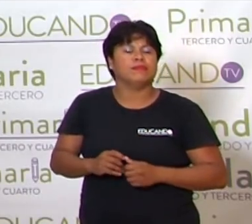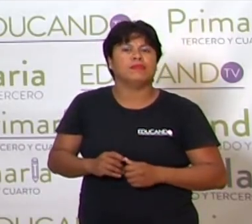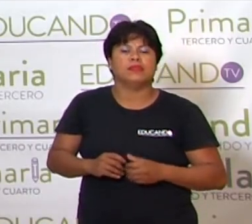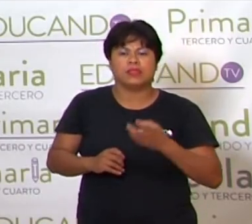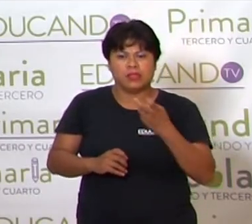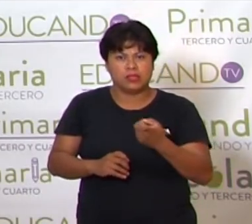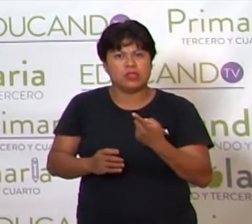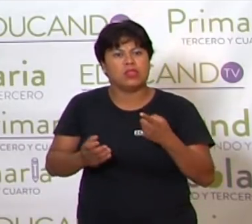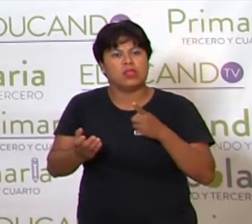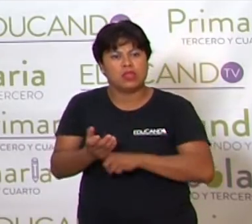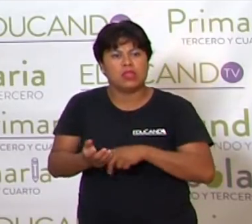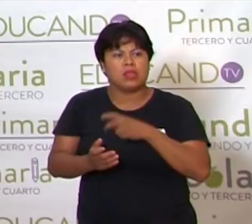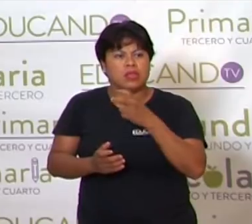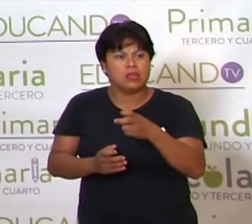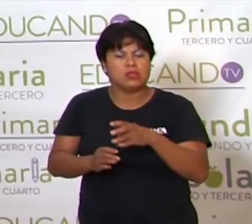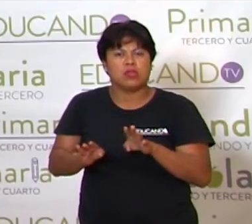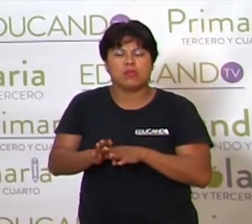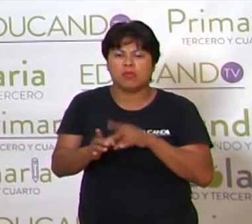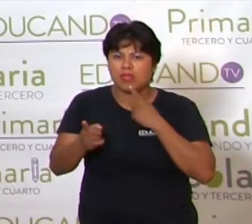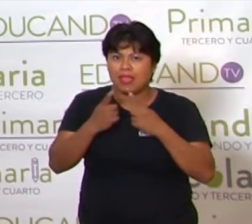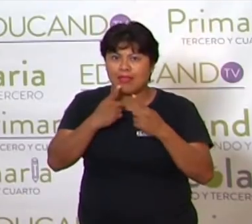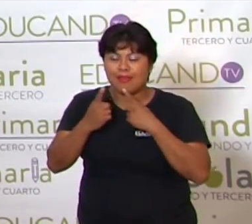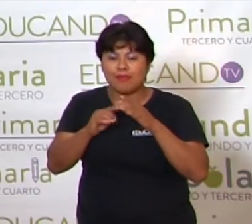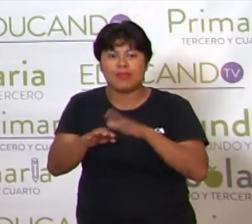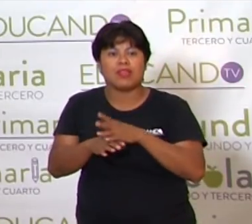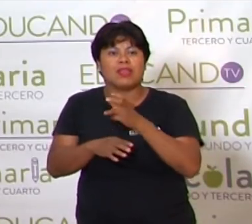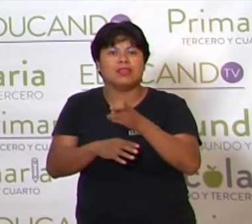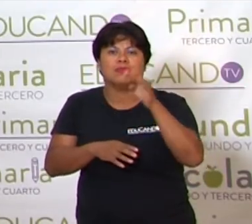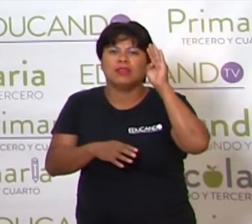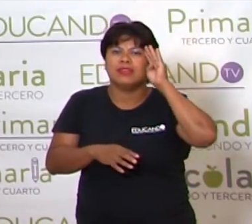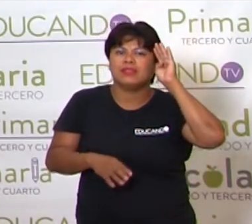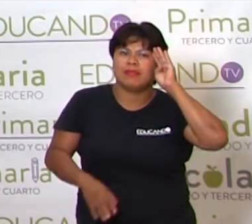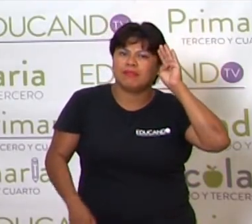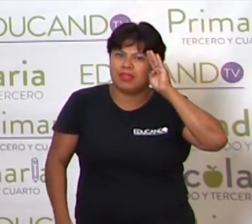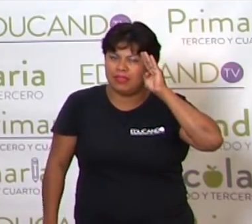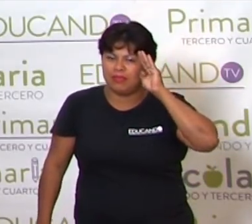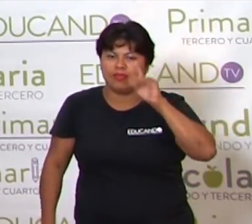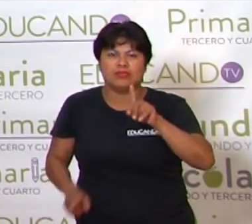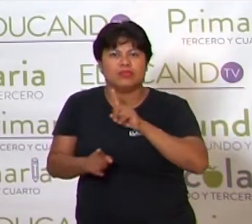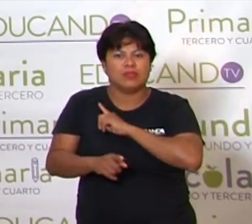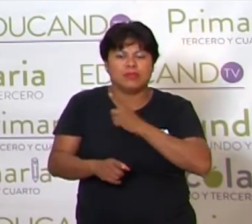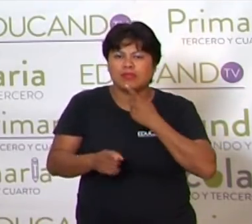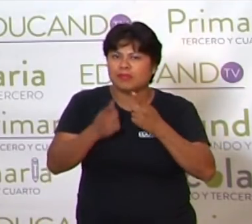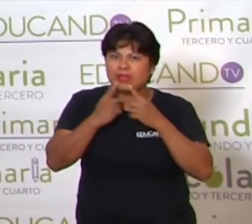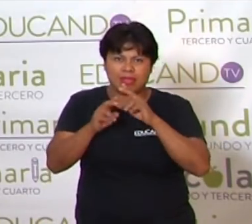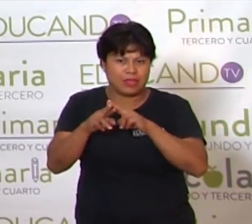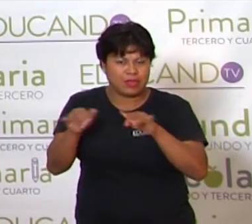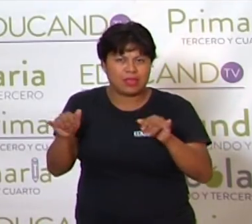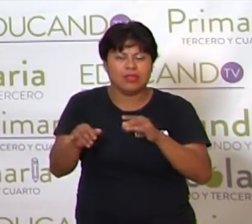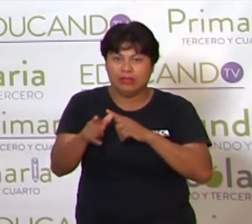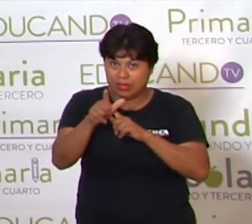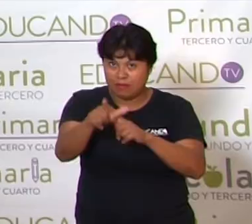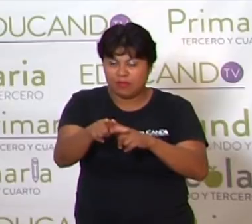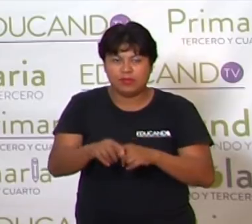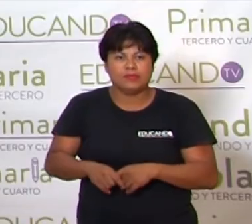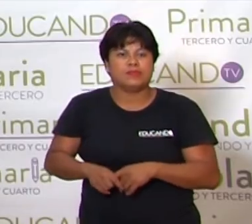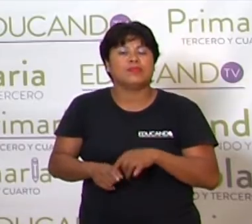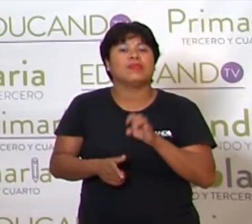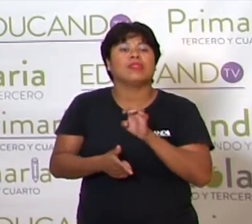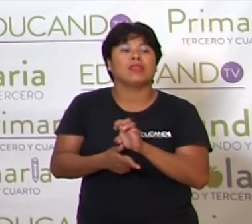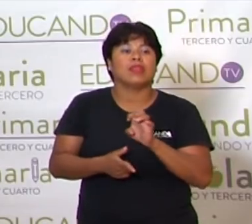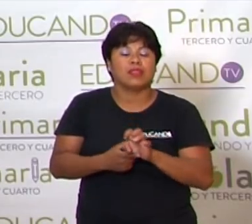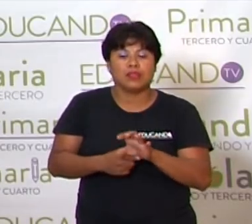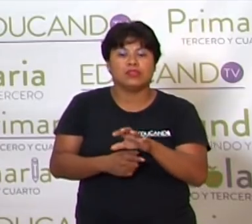dentro de este tipo de diálogo, porque es un pensamiento, no estaba conversando con nadie. Continuamos.